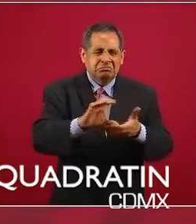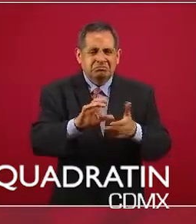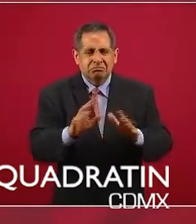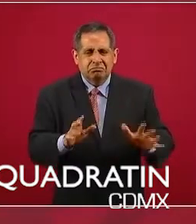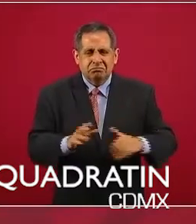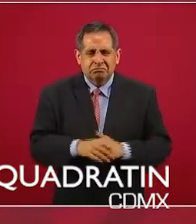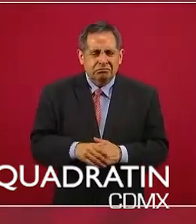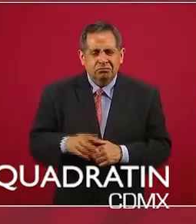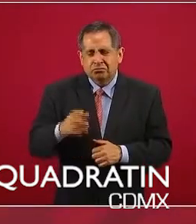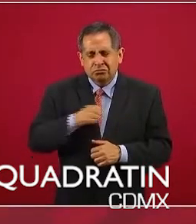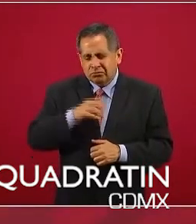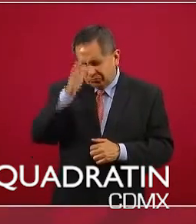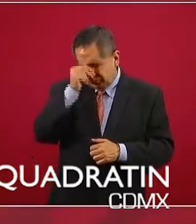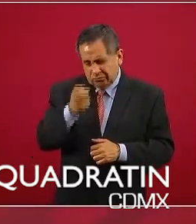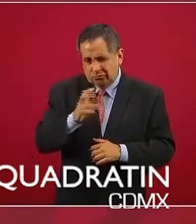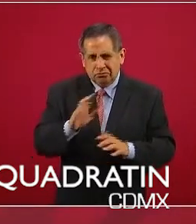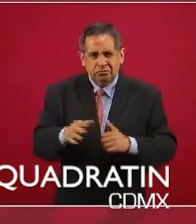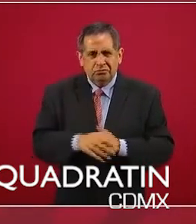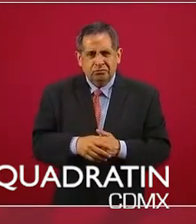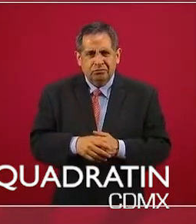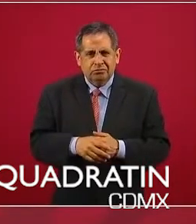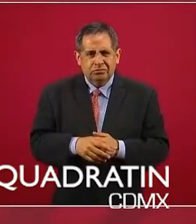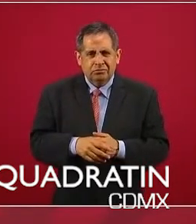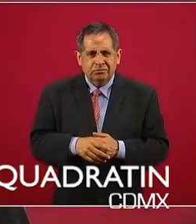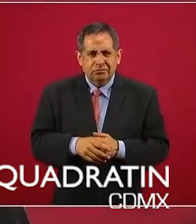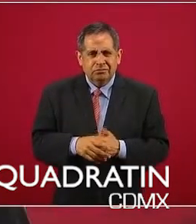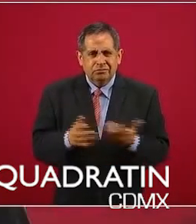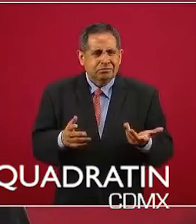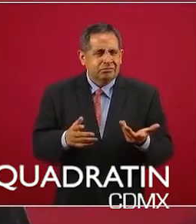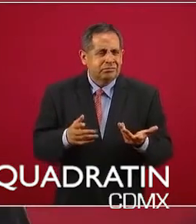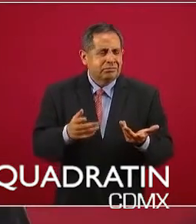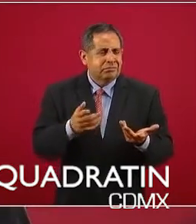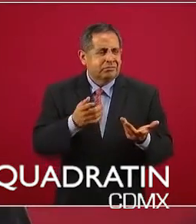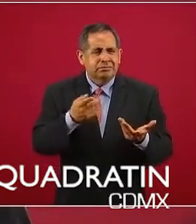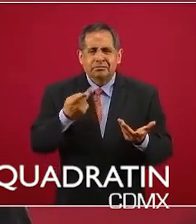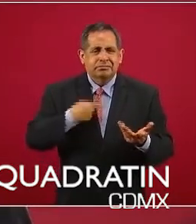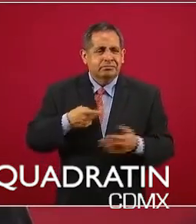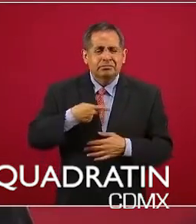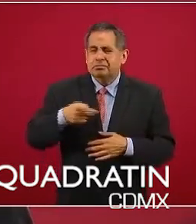acuerdo con eso, porque no se puede traficar con la salud del pueblo.